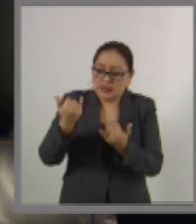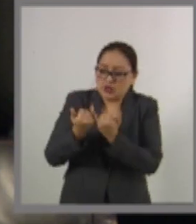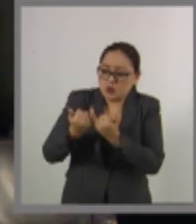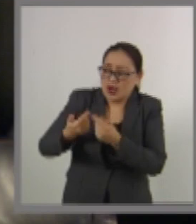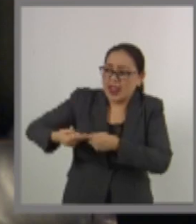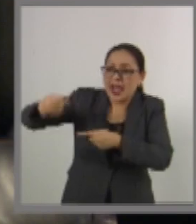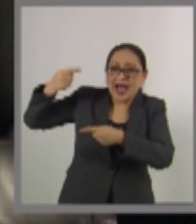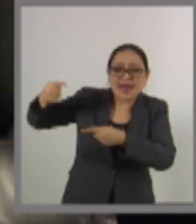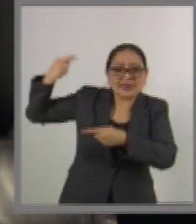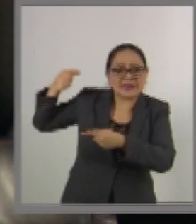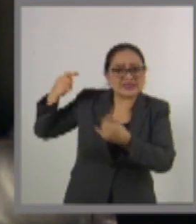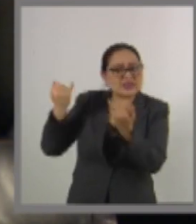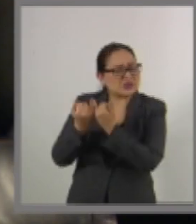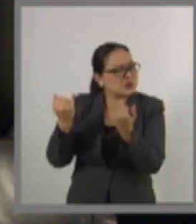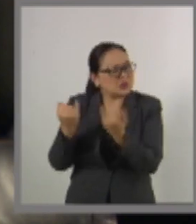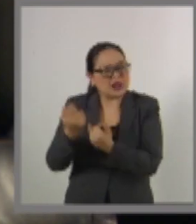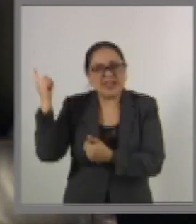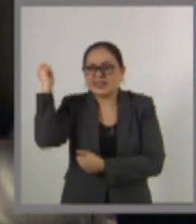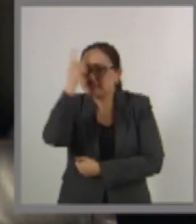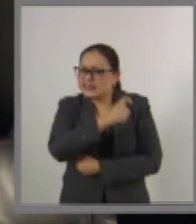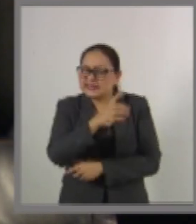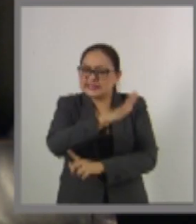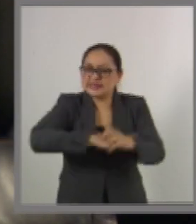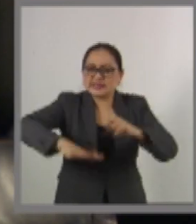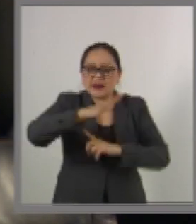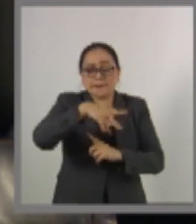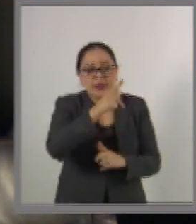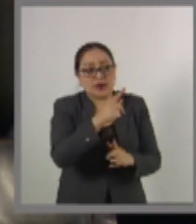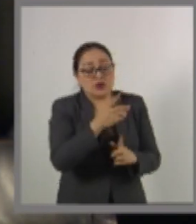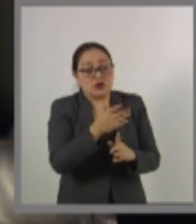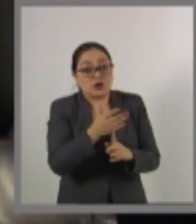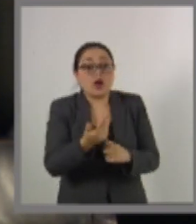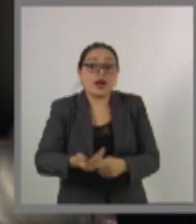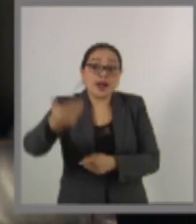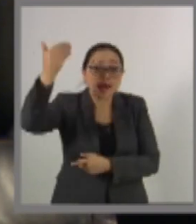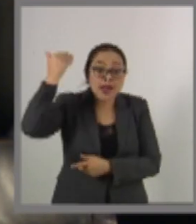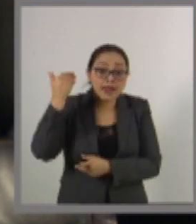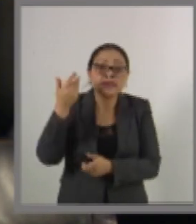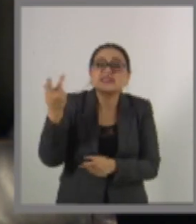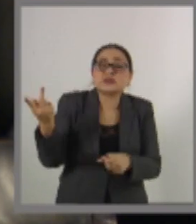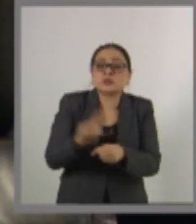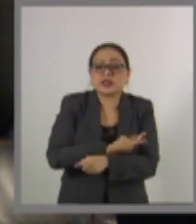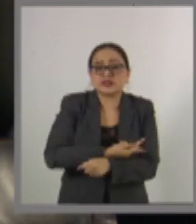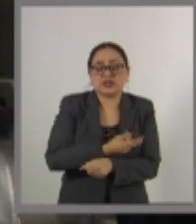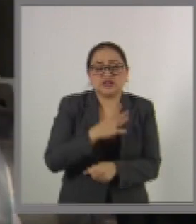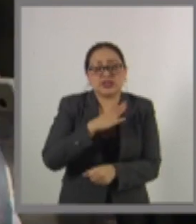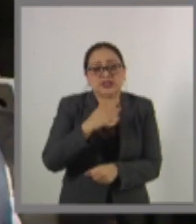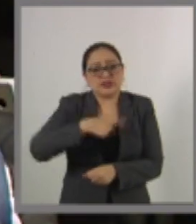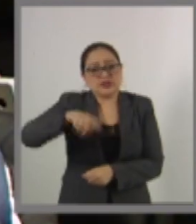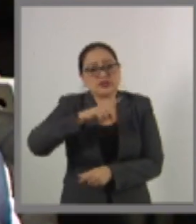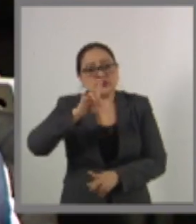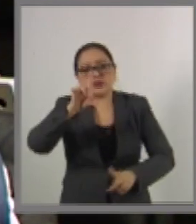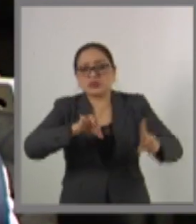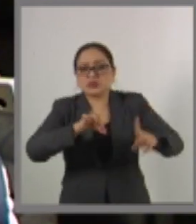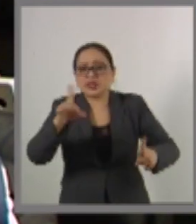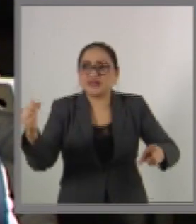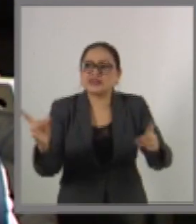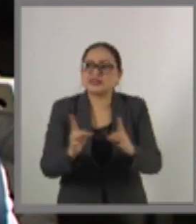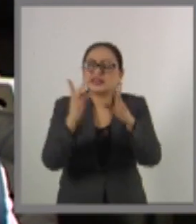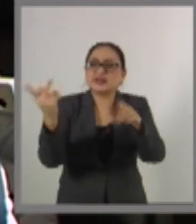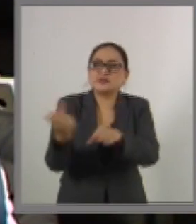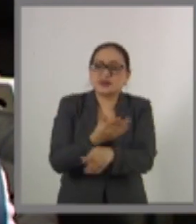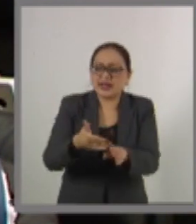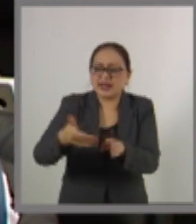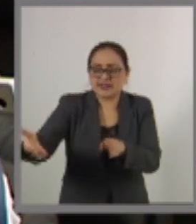angustiantes días, pero con una enorme diferencia. Aquella vez había una enorme incertidumbre por el desenlace. Esta